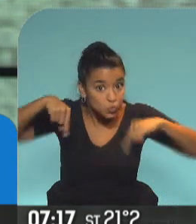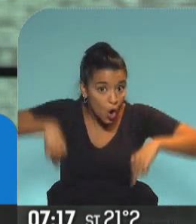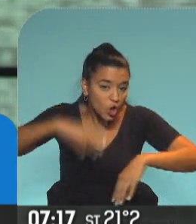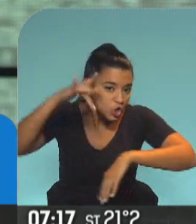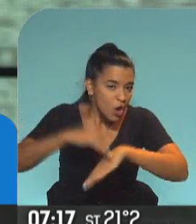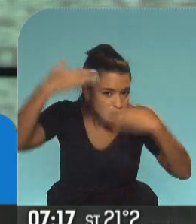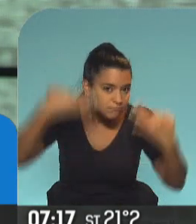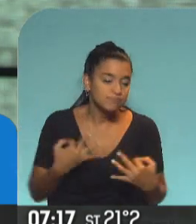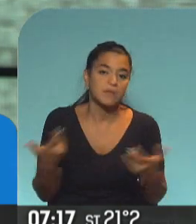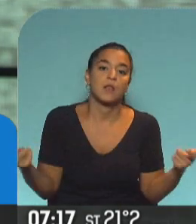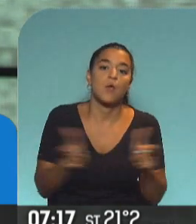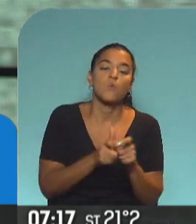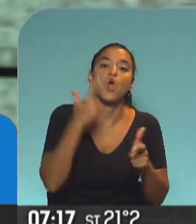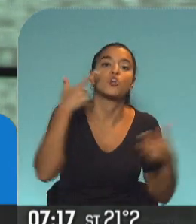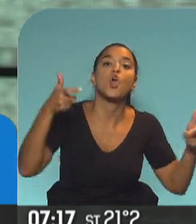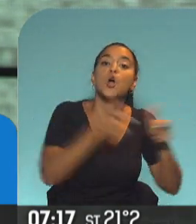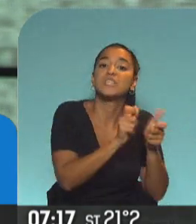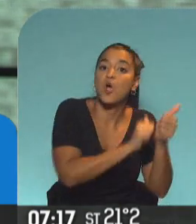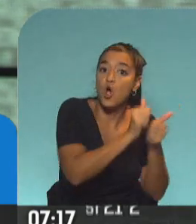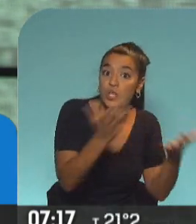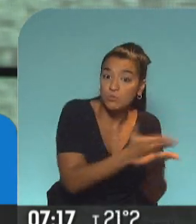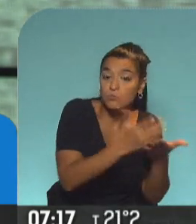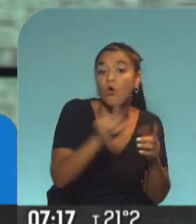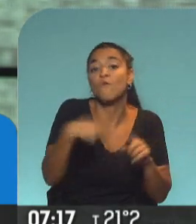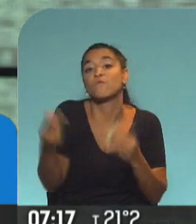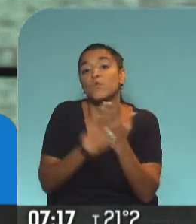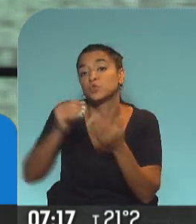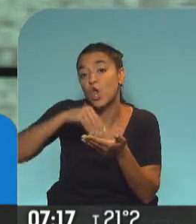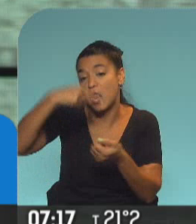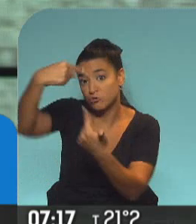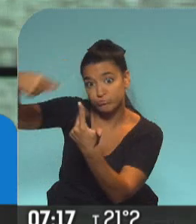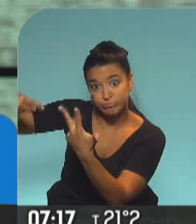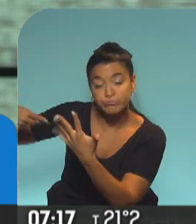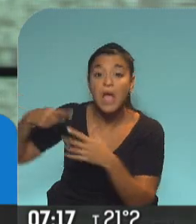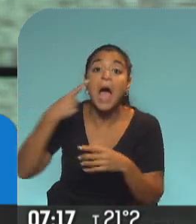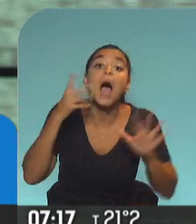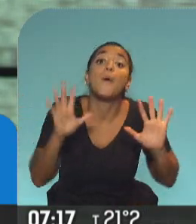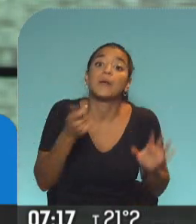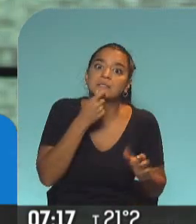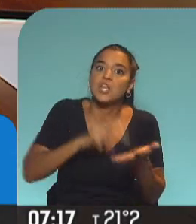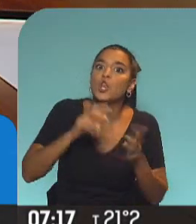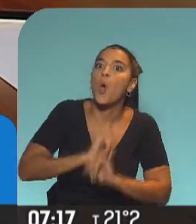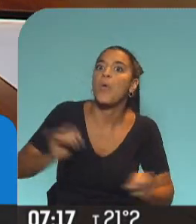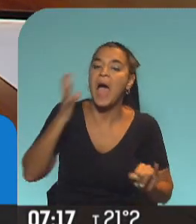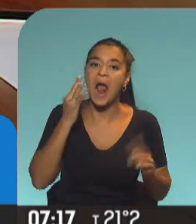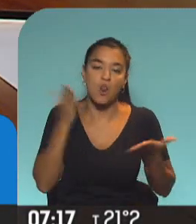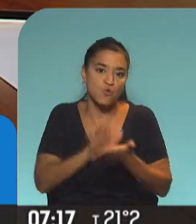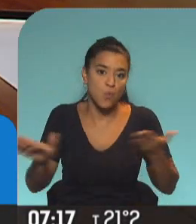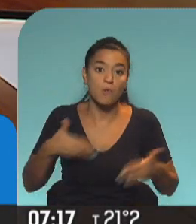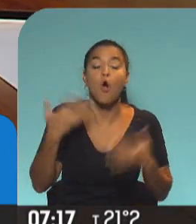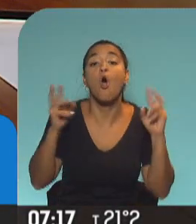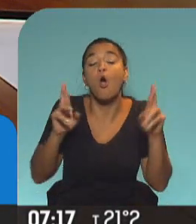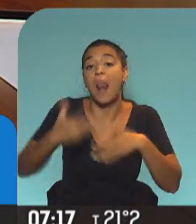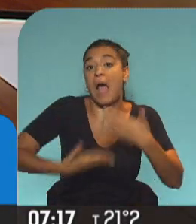reunión entre el Consejo Agroindustrial y distintos funcionarios. Vamos a ver si hay alguna novedad. Bueno, ojalá que sí, que se avance con